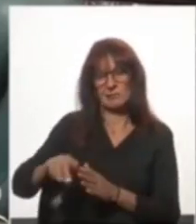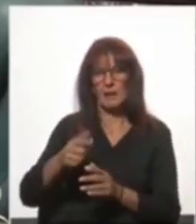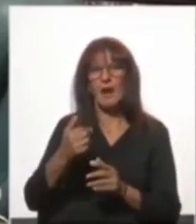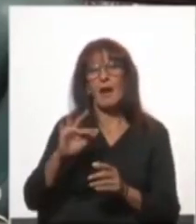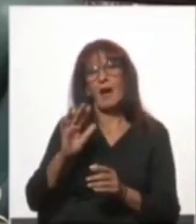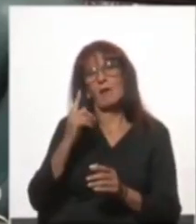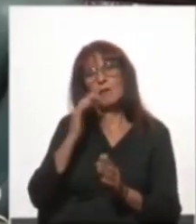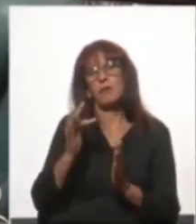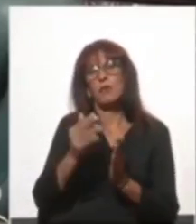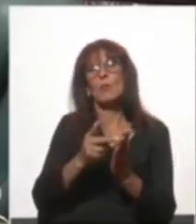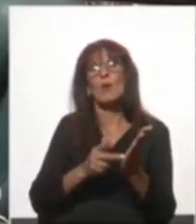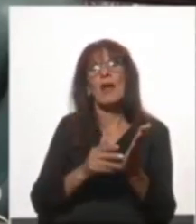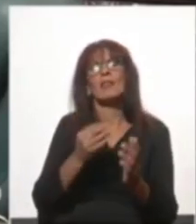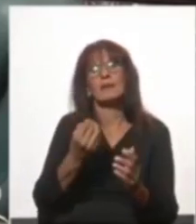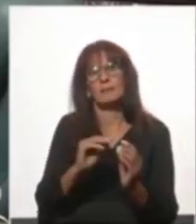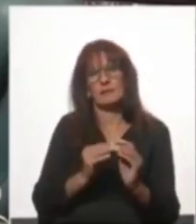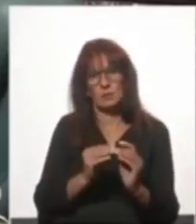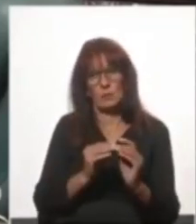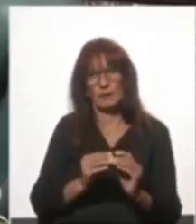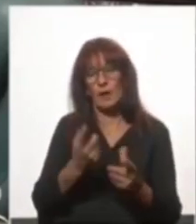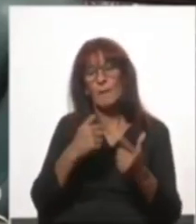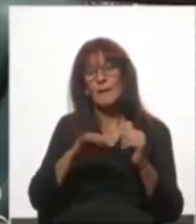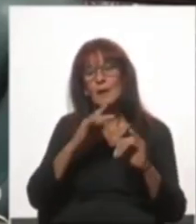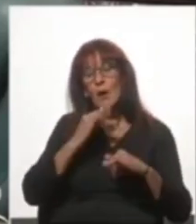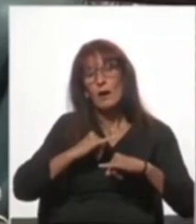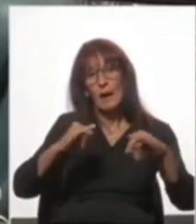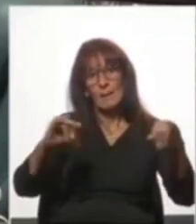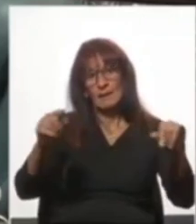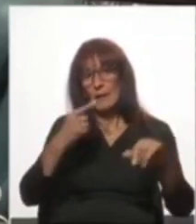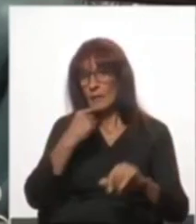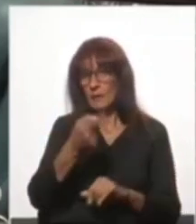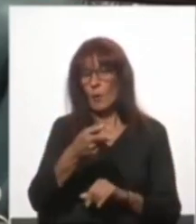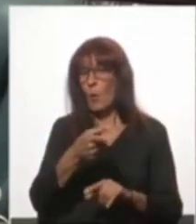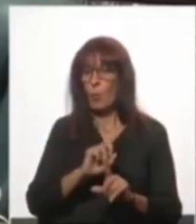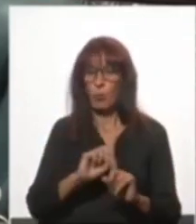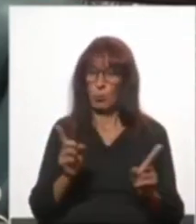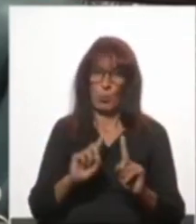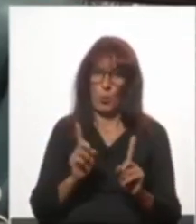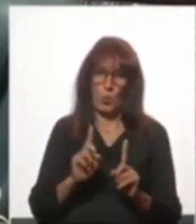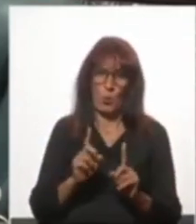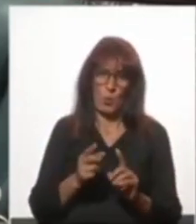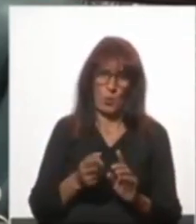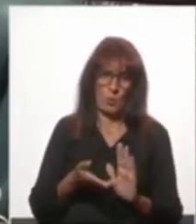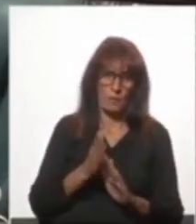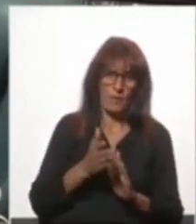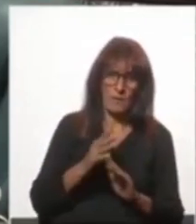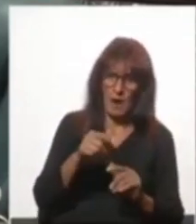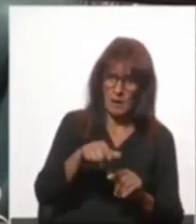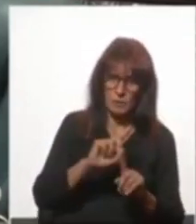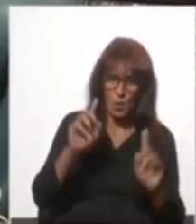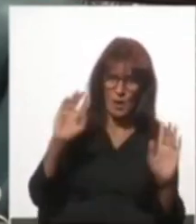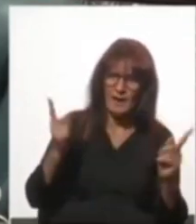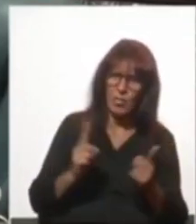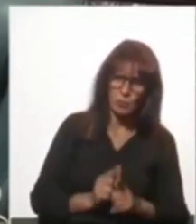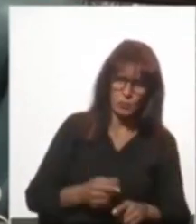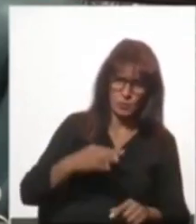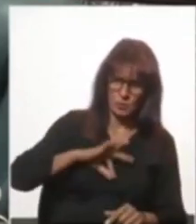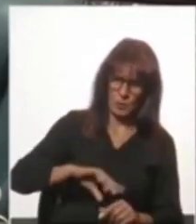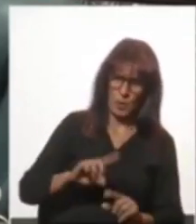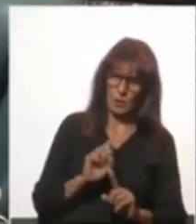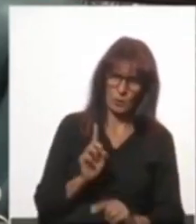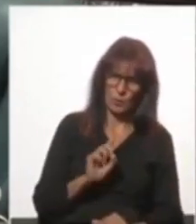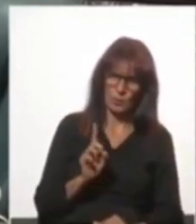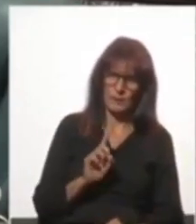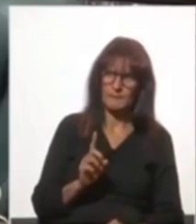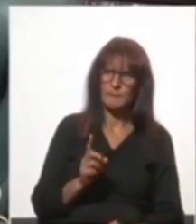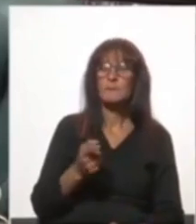del presupuesto. Pero también en campaña se dijo que eso no iba de ninguna manera a significar una reducción de salarios.